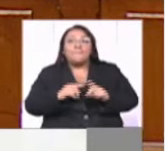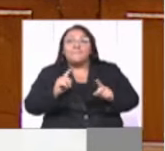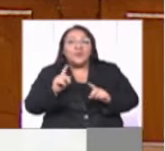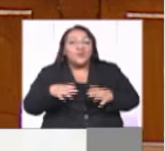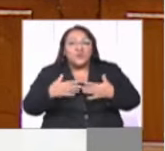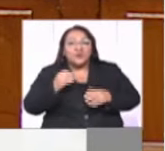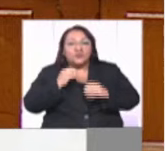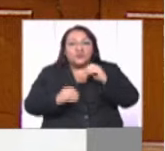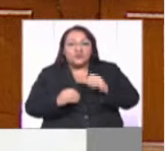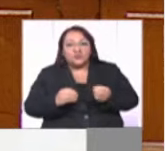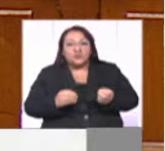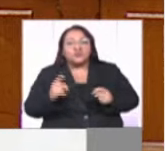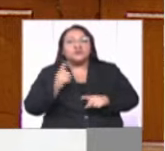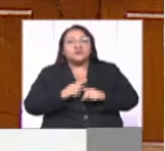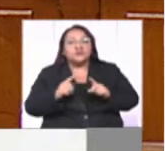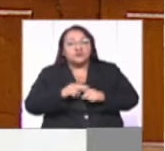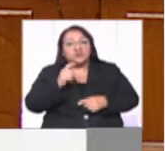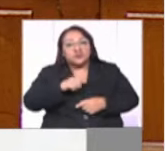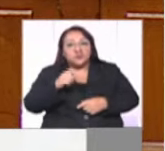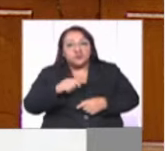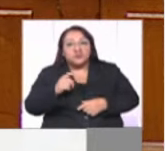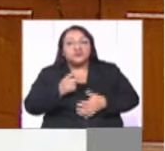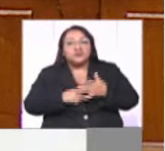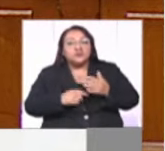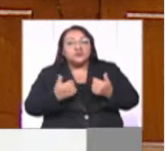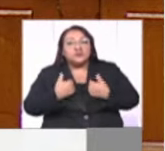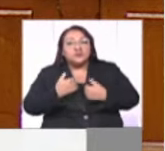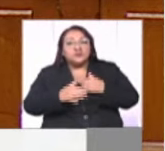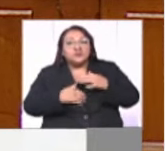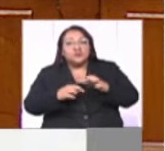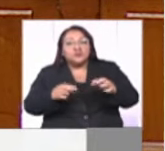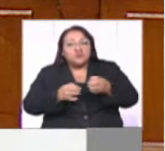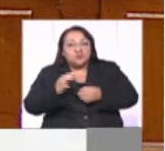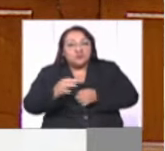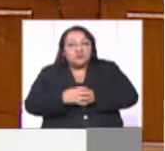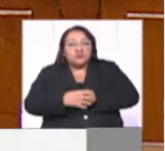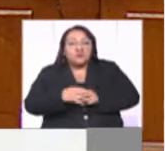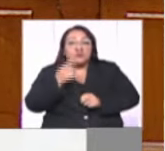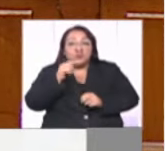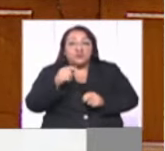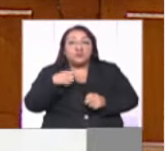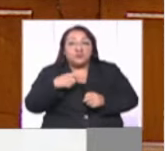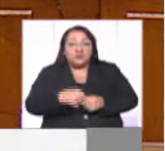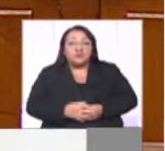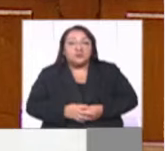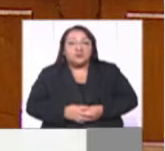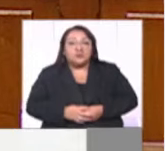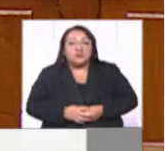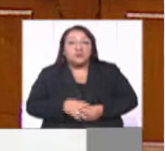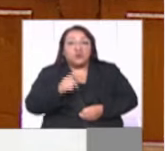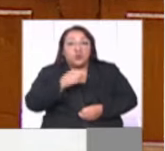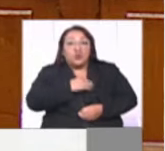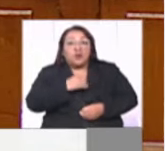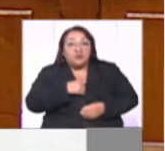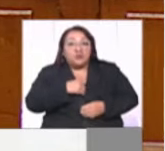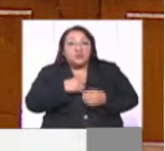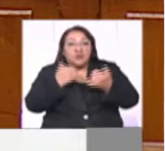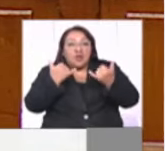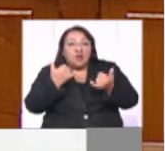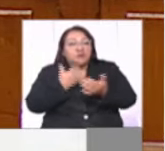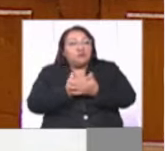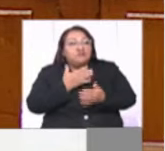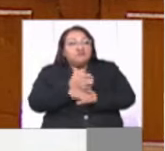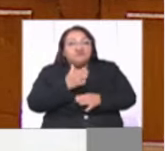poder resolver estas necesidades que tienen nuestras regiones. Por eso necesitamos una ministra de campo,